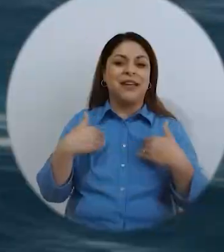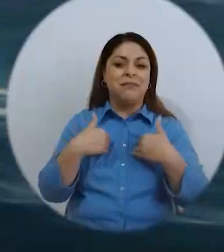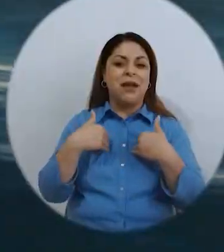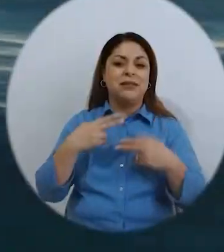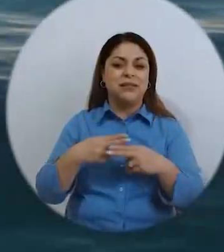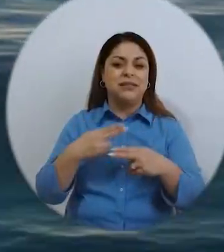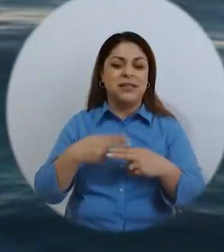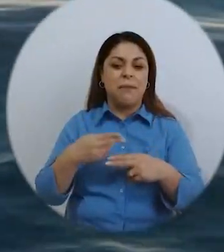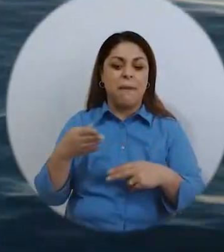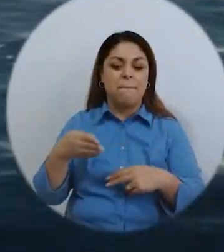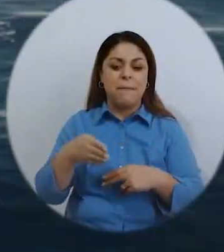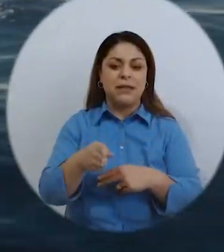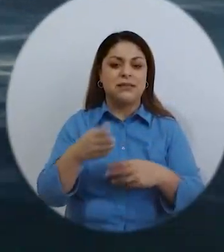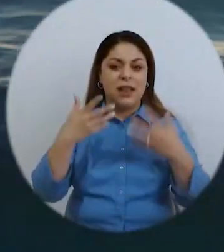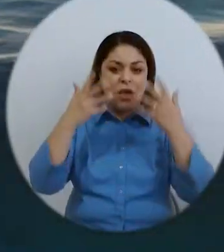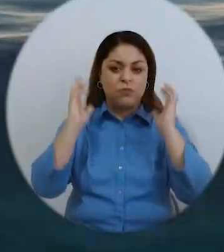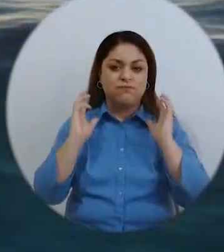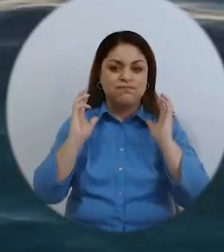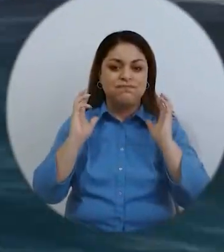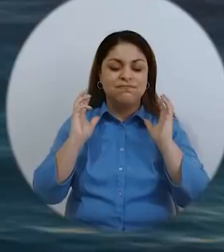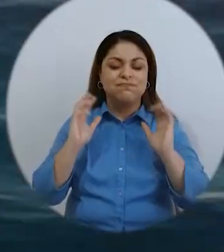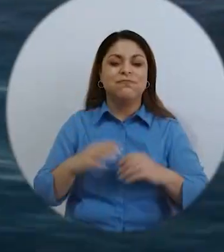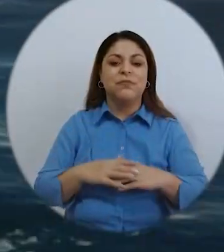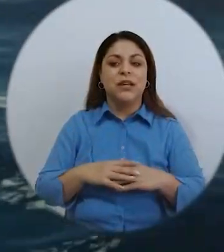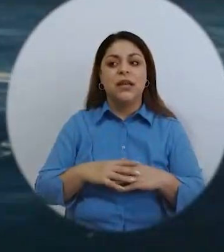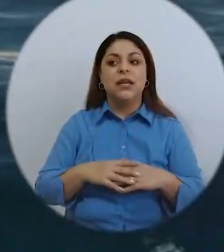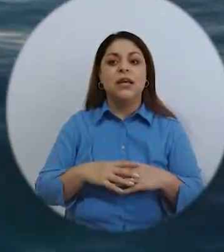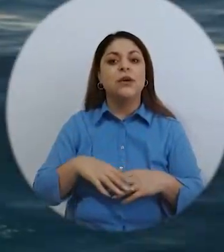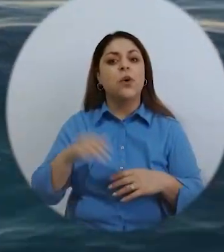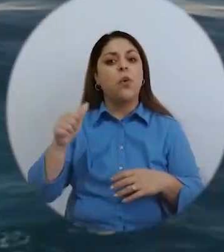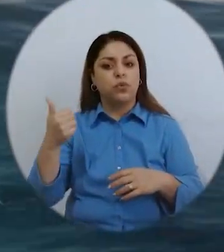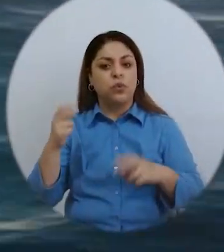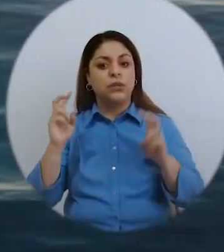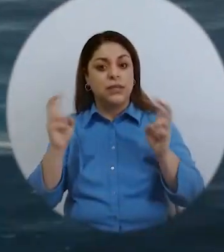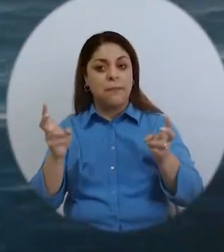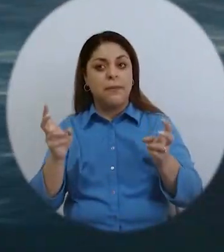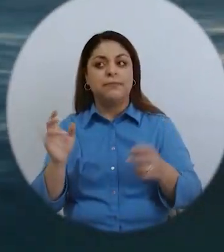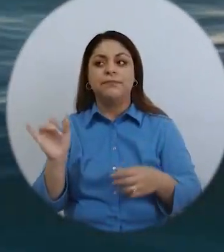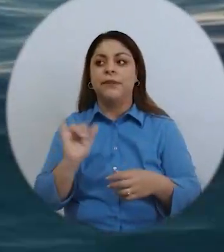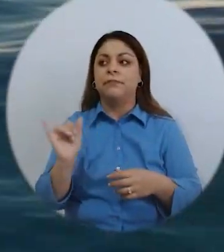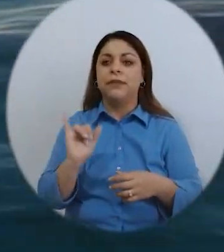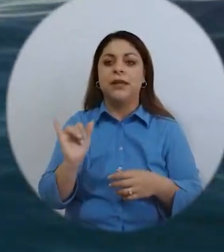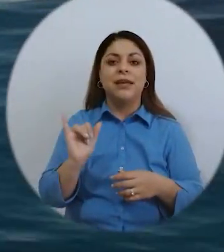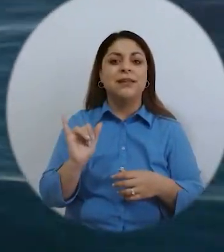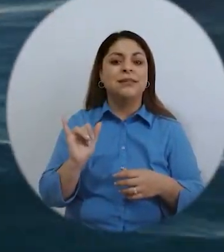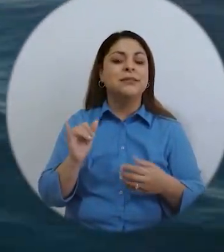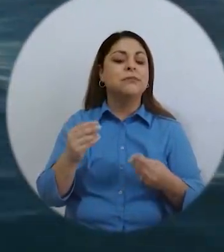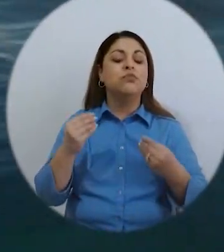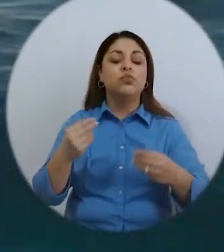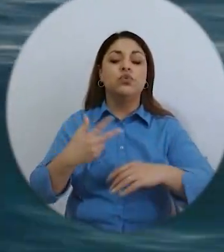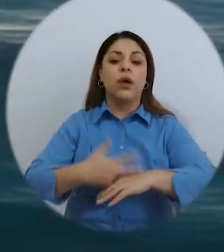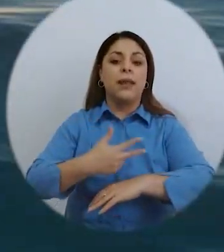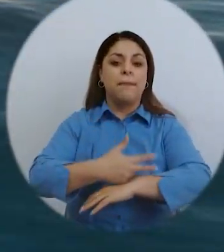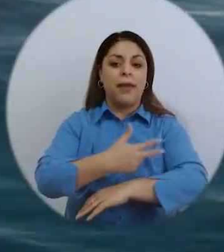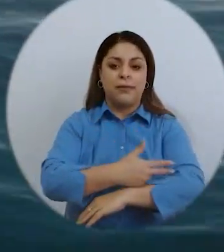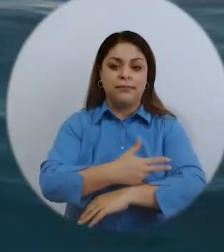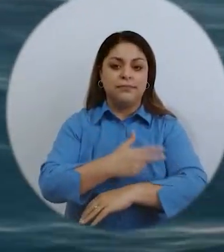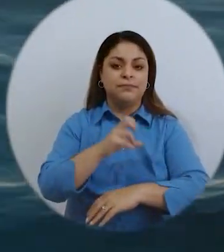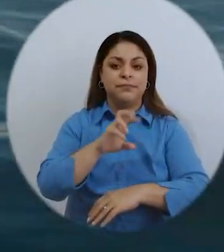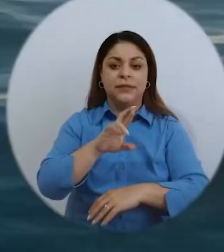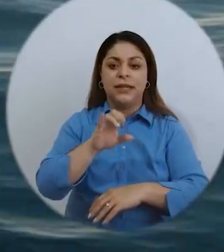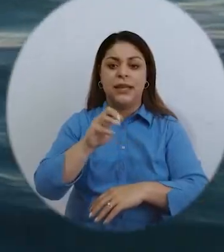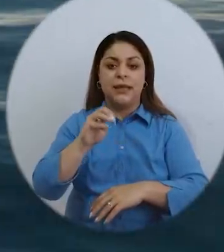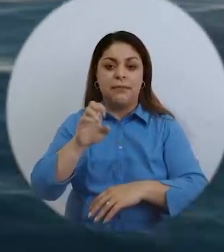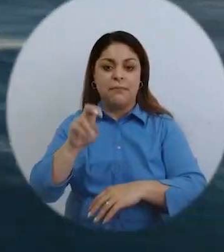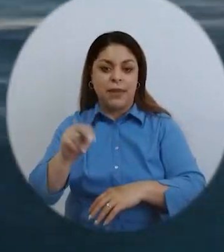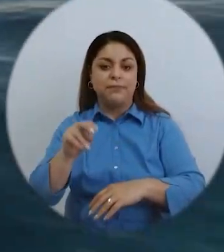¿verdad? Tiene que ver con un tema incluso vinculado a la criminalidad, y la